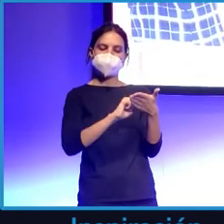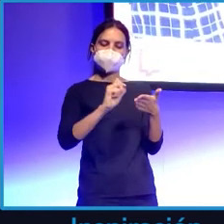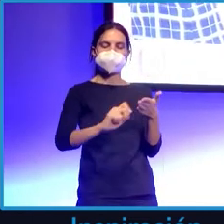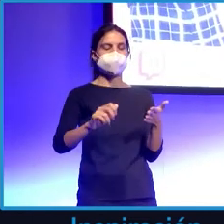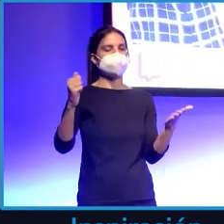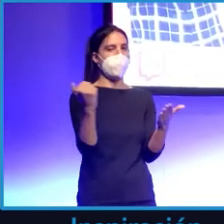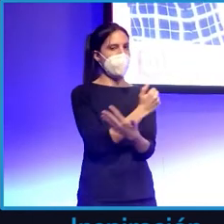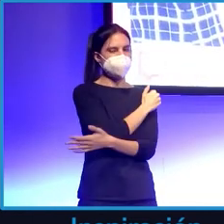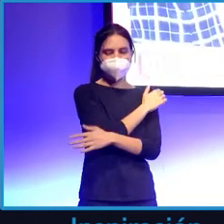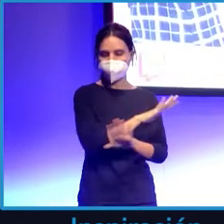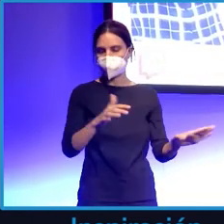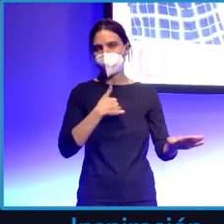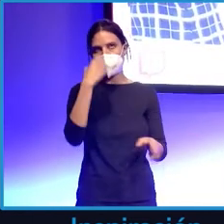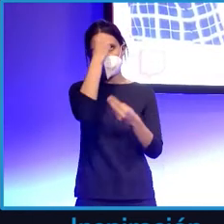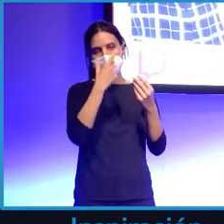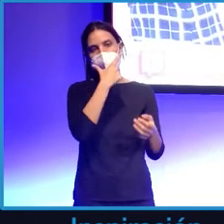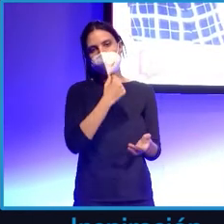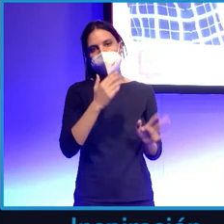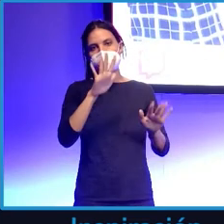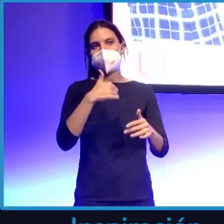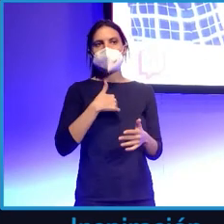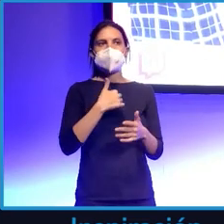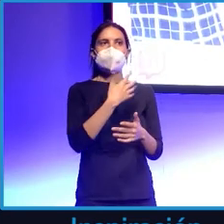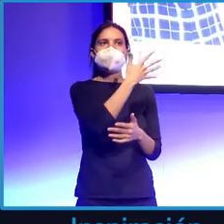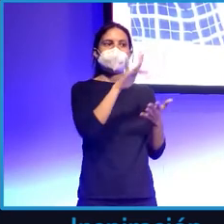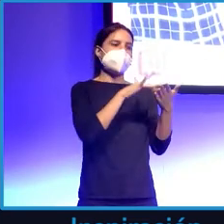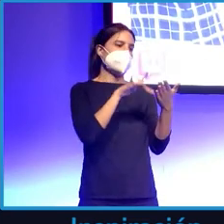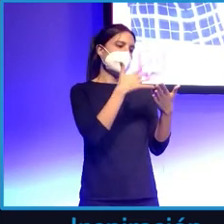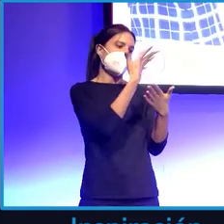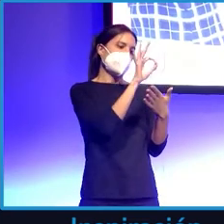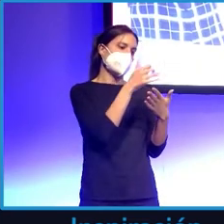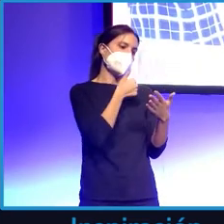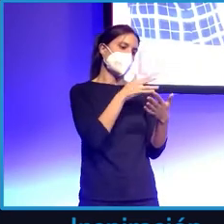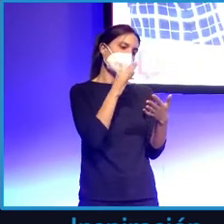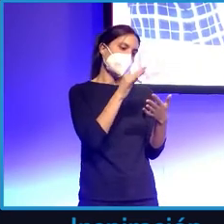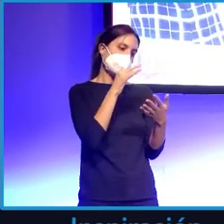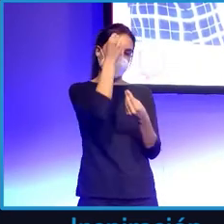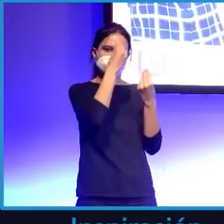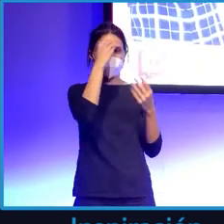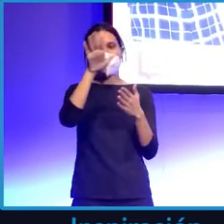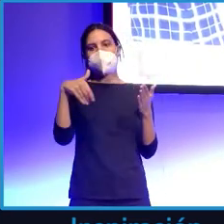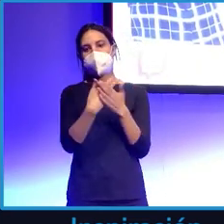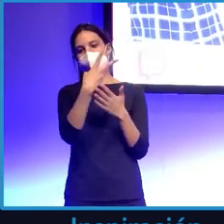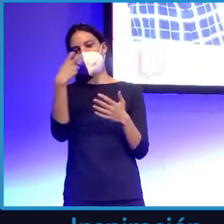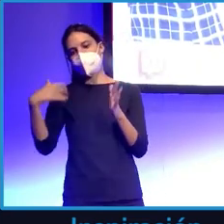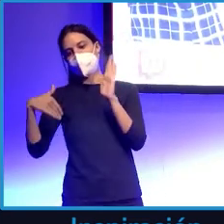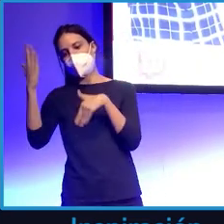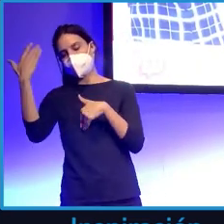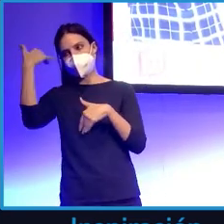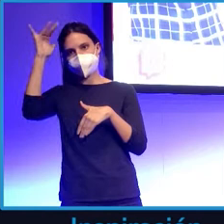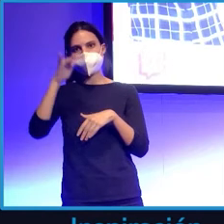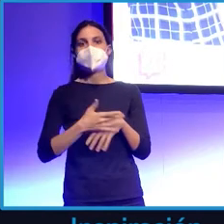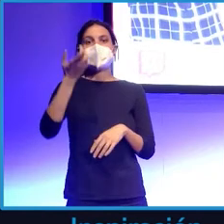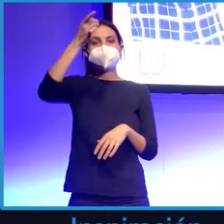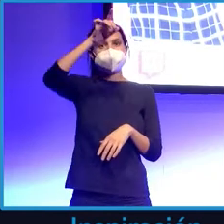estar a 300 esto es una locura no pero bueno al final luego su experiencia bonita después aparte tengo la agencia sorda está aparte de